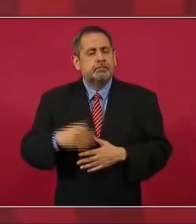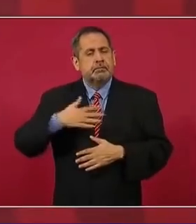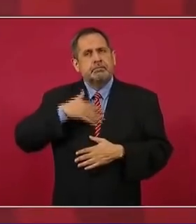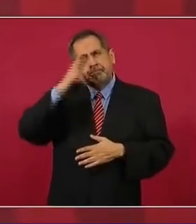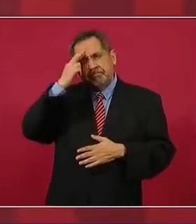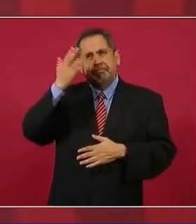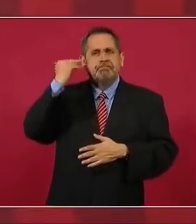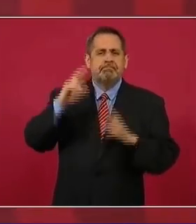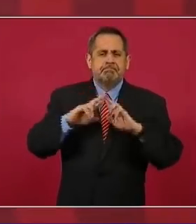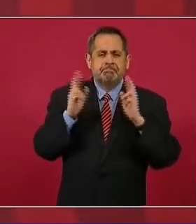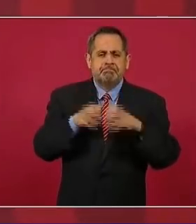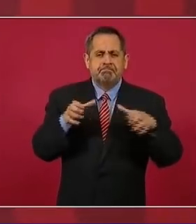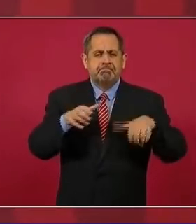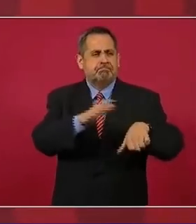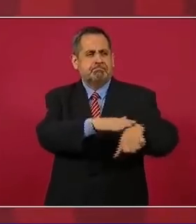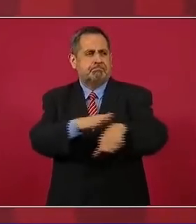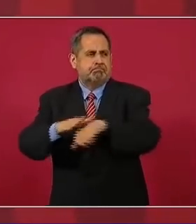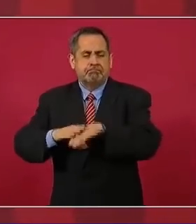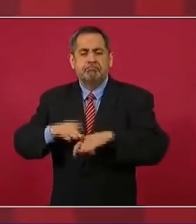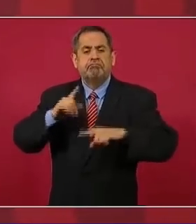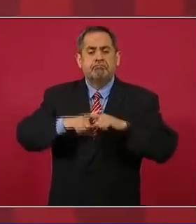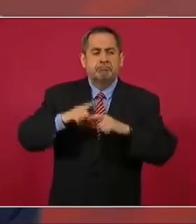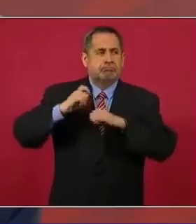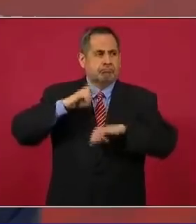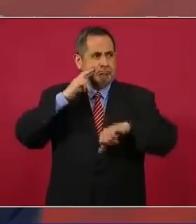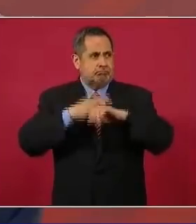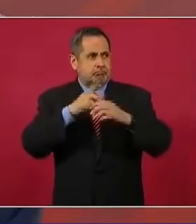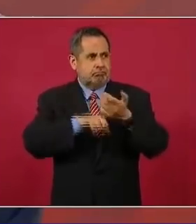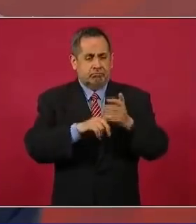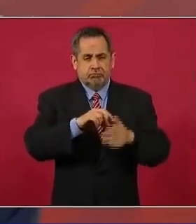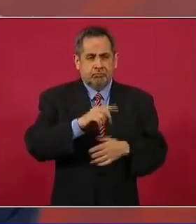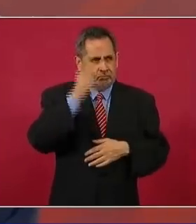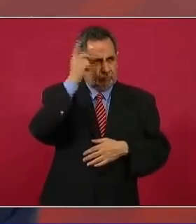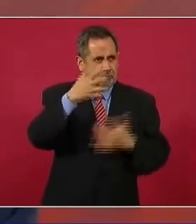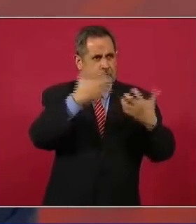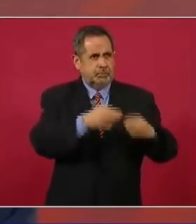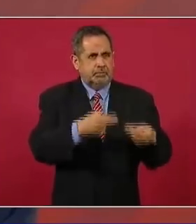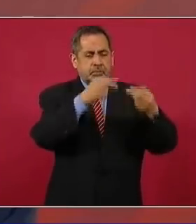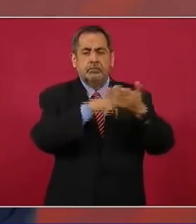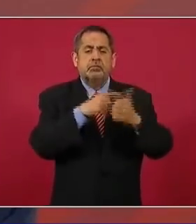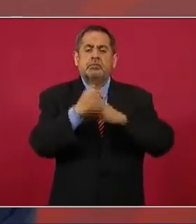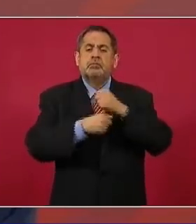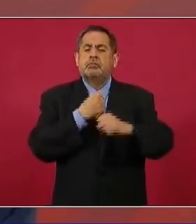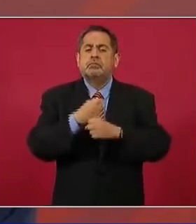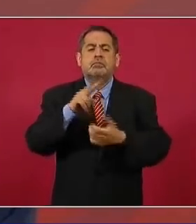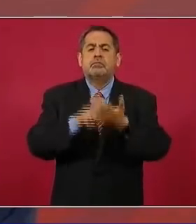convocada por empresarios en el 2006